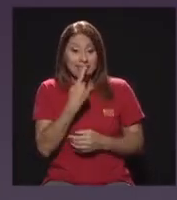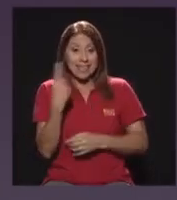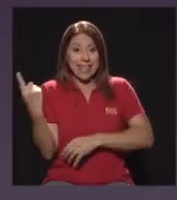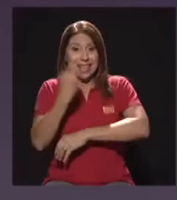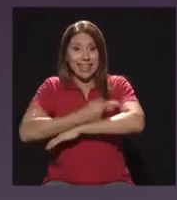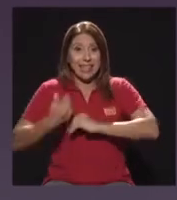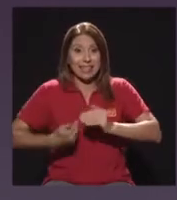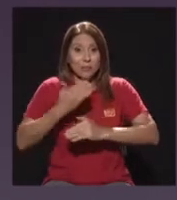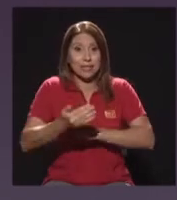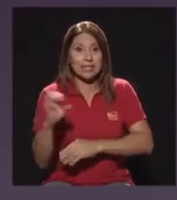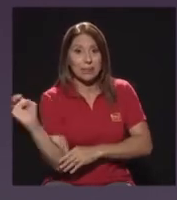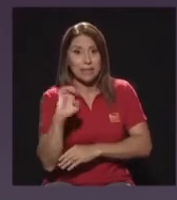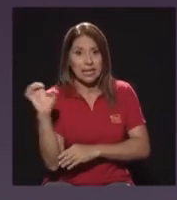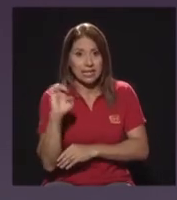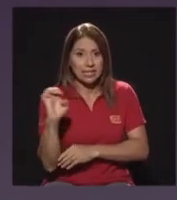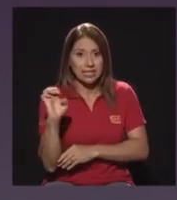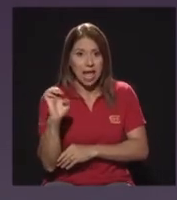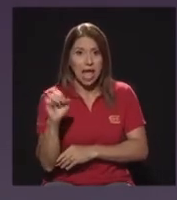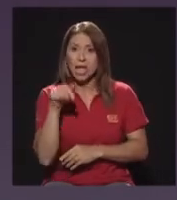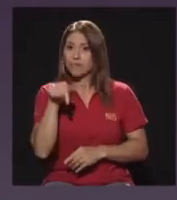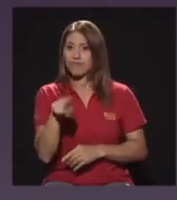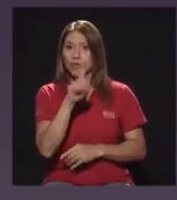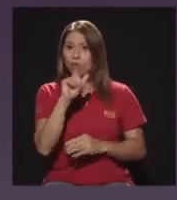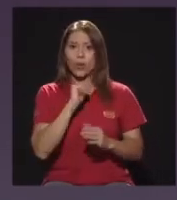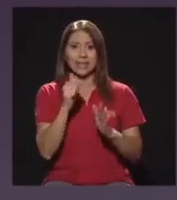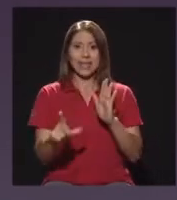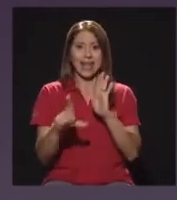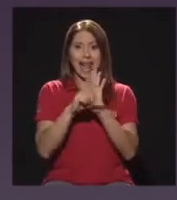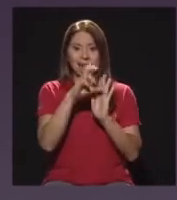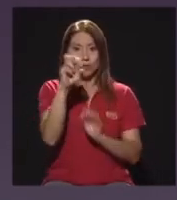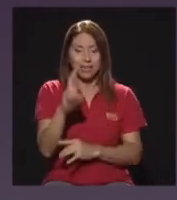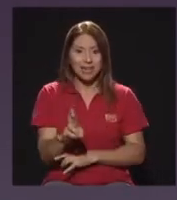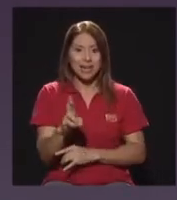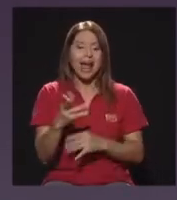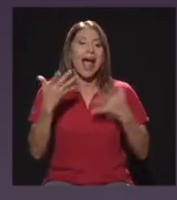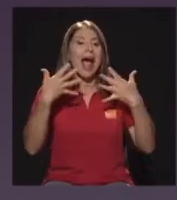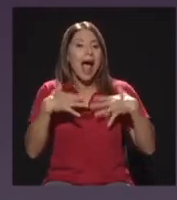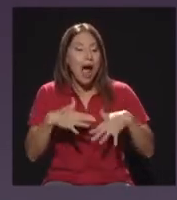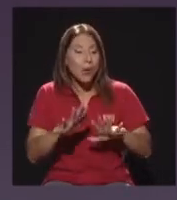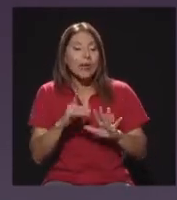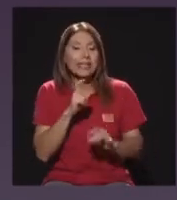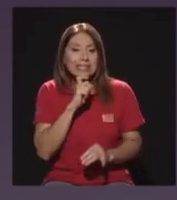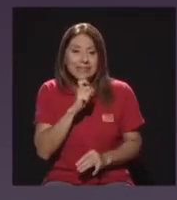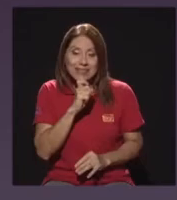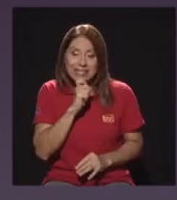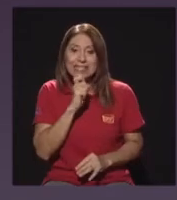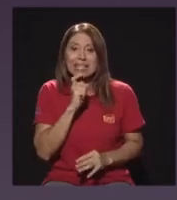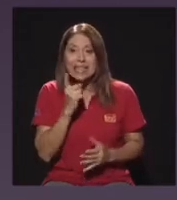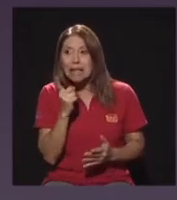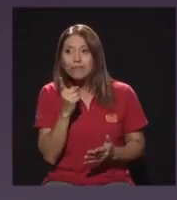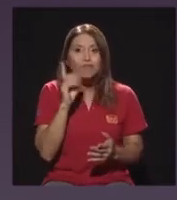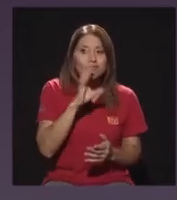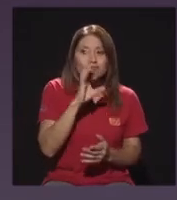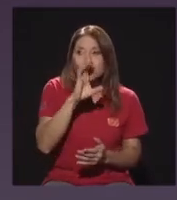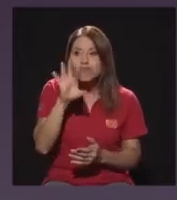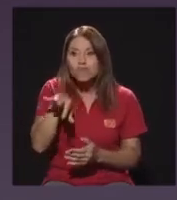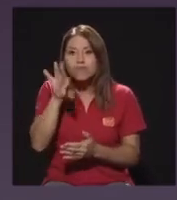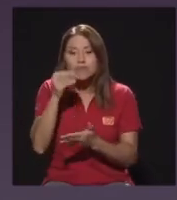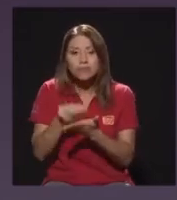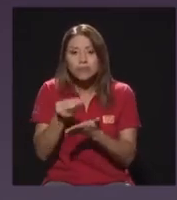que por cierto no es ilegal en costa rica aunque es difícil de conseguir verdad